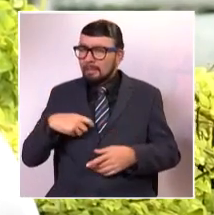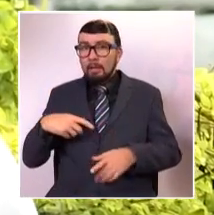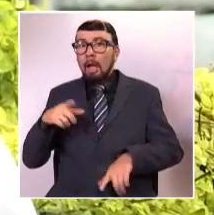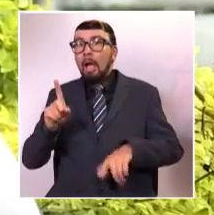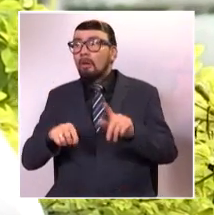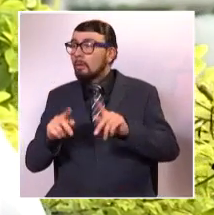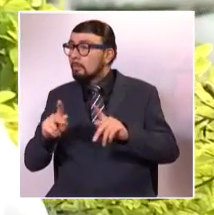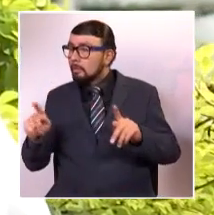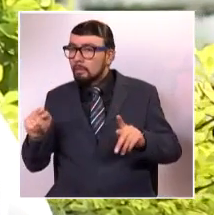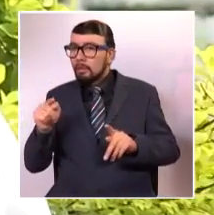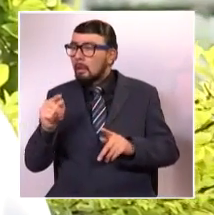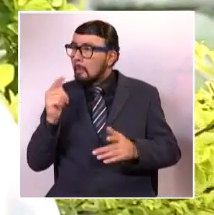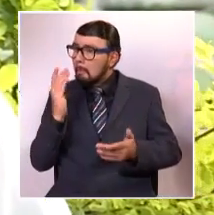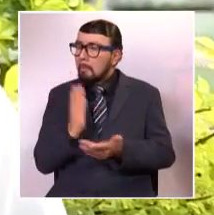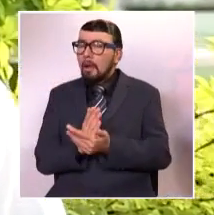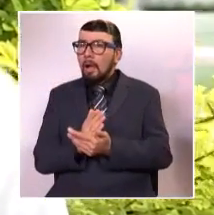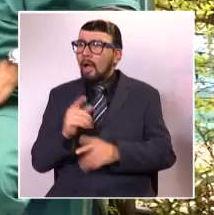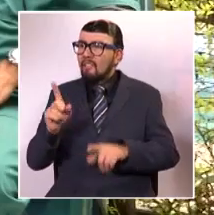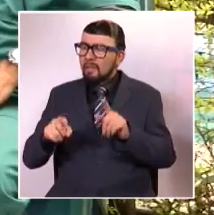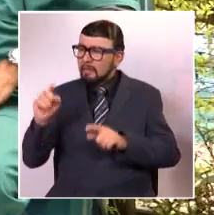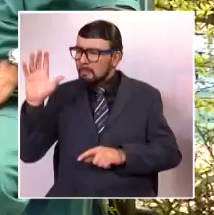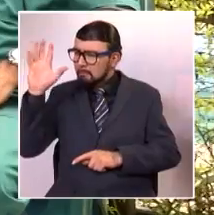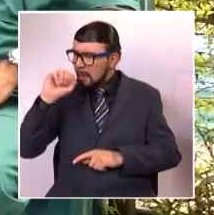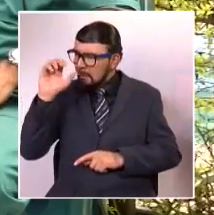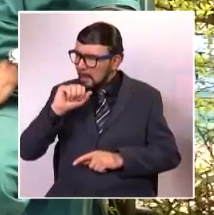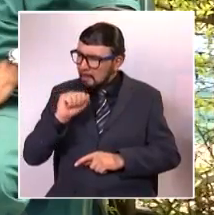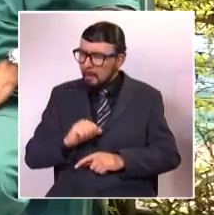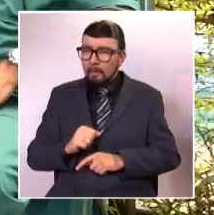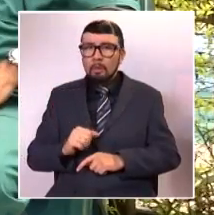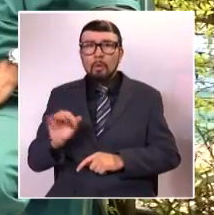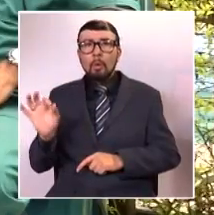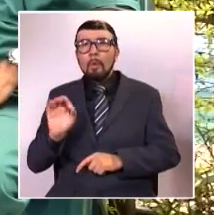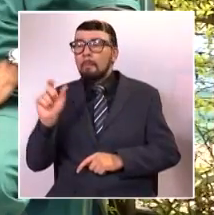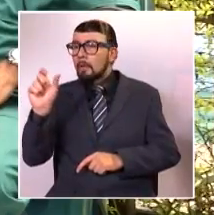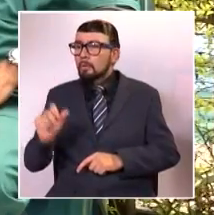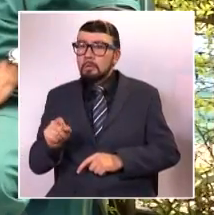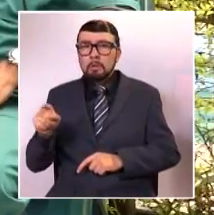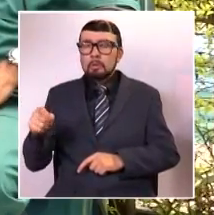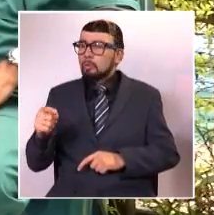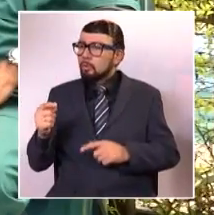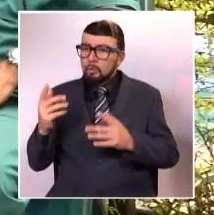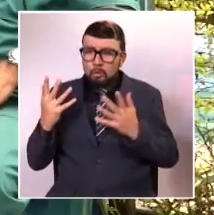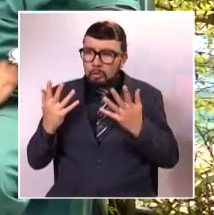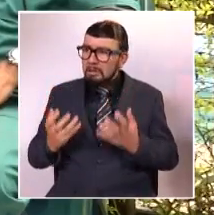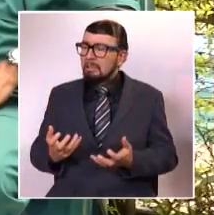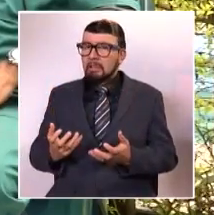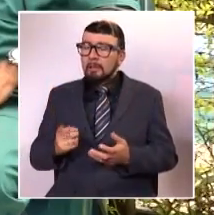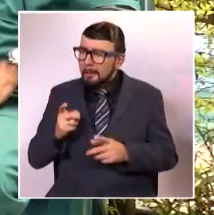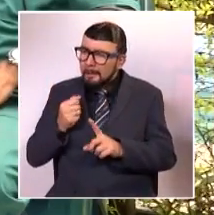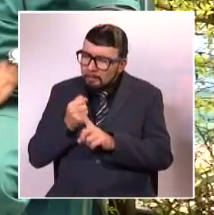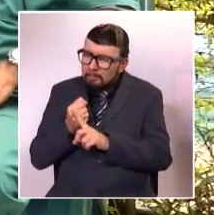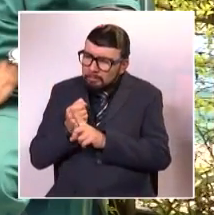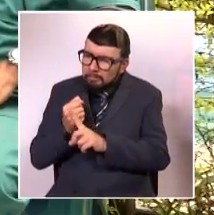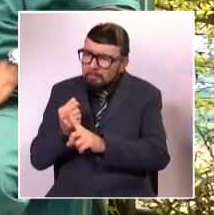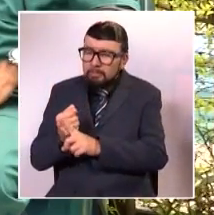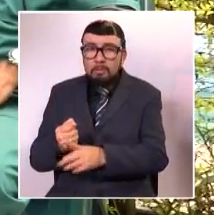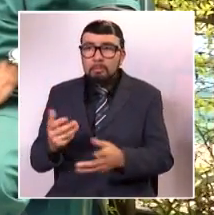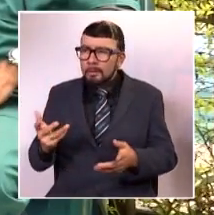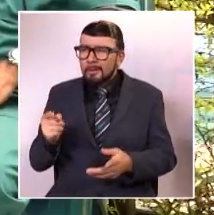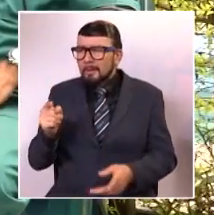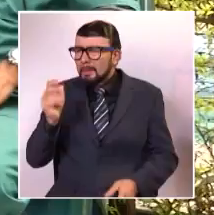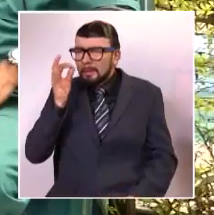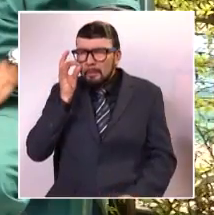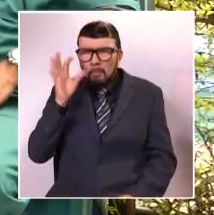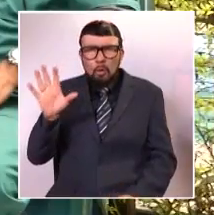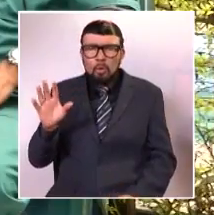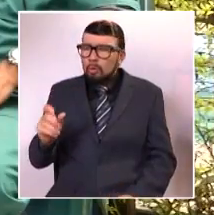pacientes accidentalmente o que el paciente no quiere y nosotros le insistimos o sospechamos de